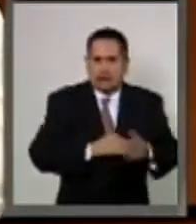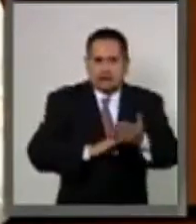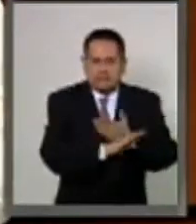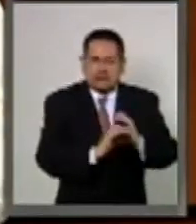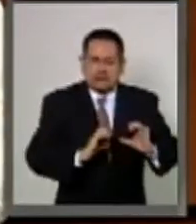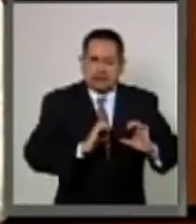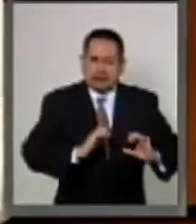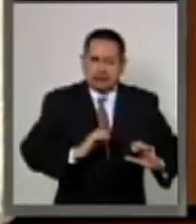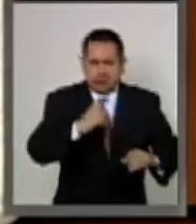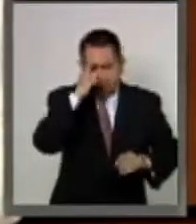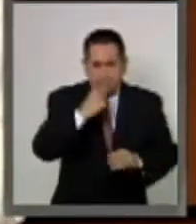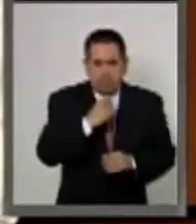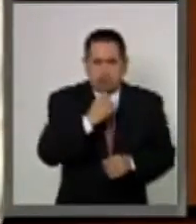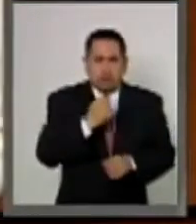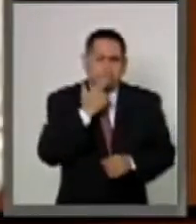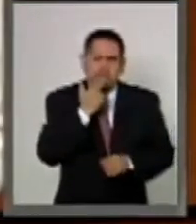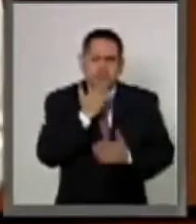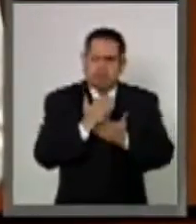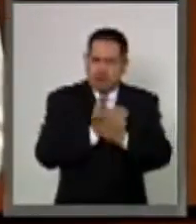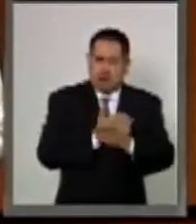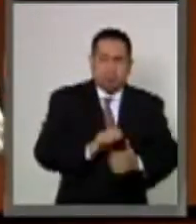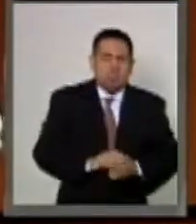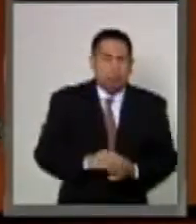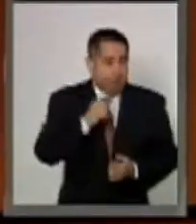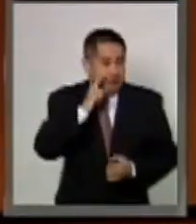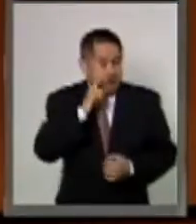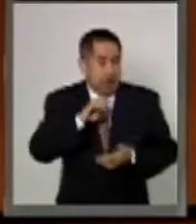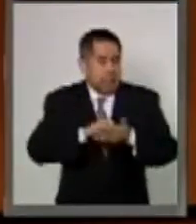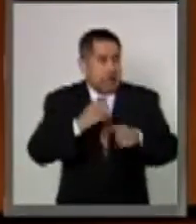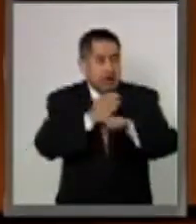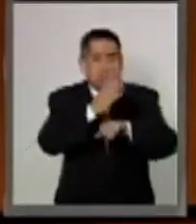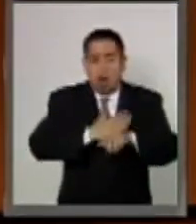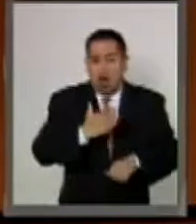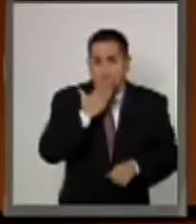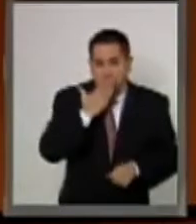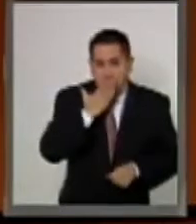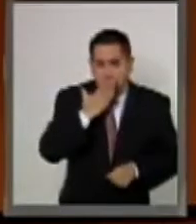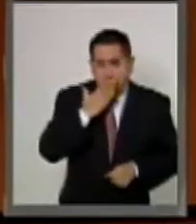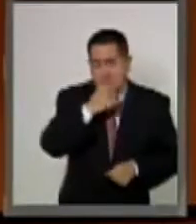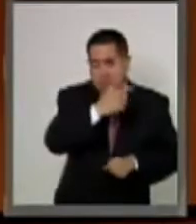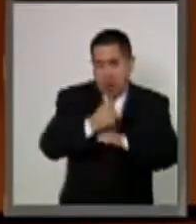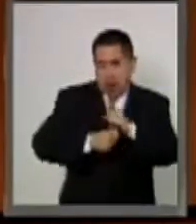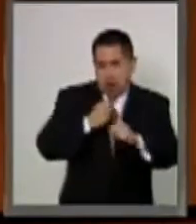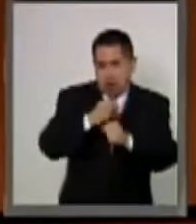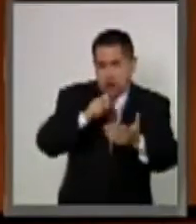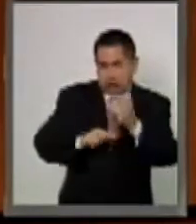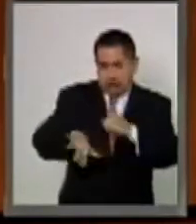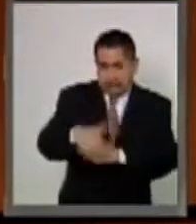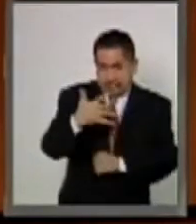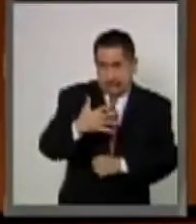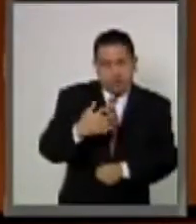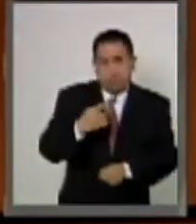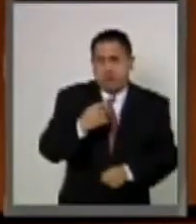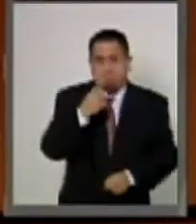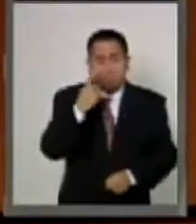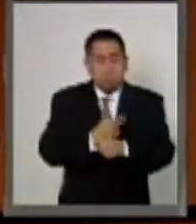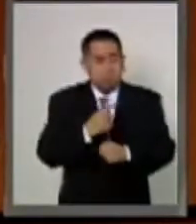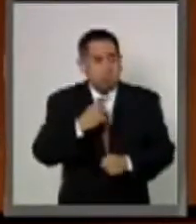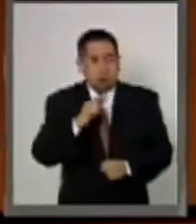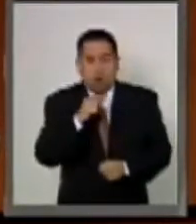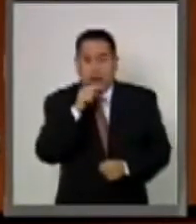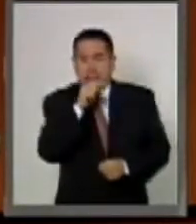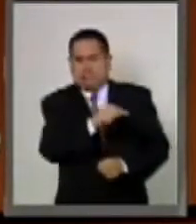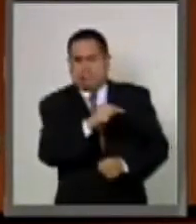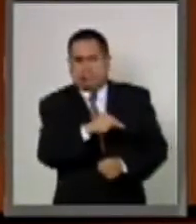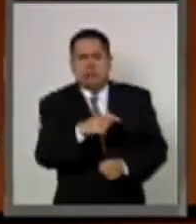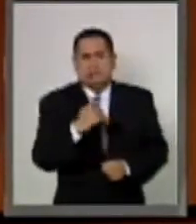misma. Simplemente en el estado de Sonora, en el 2015, ocupó el primer lugar a nivel